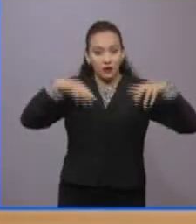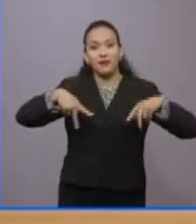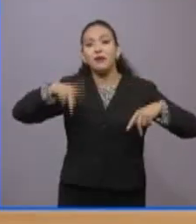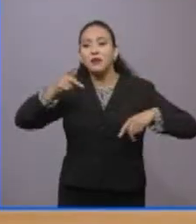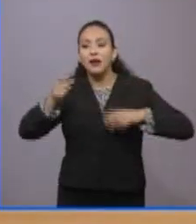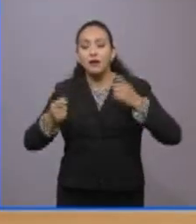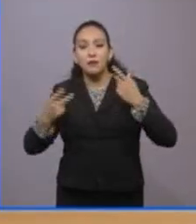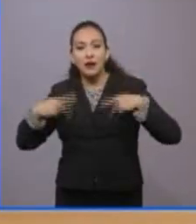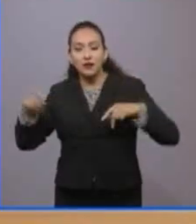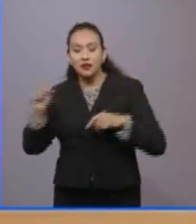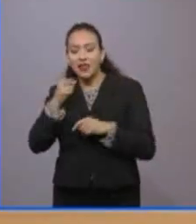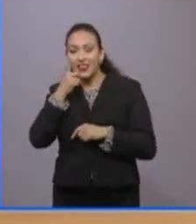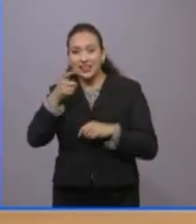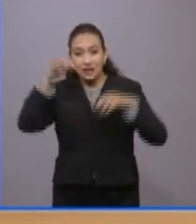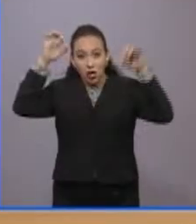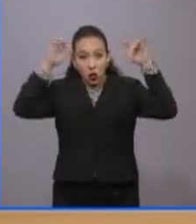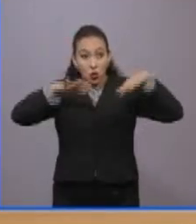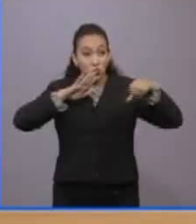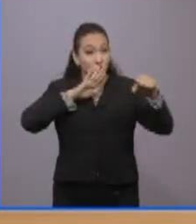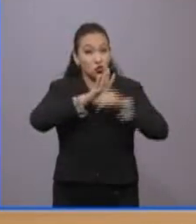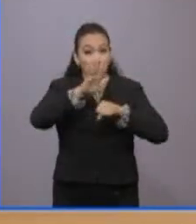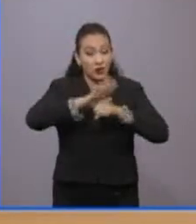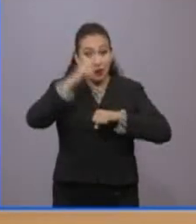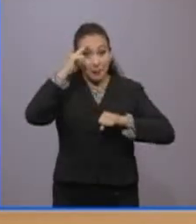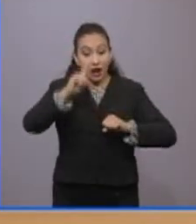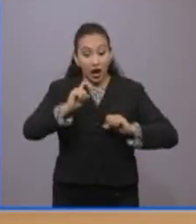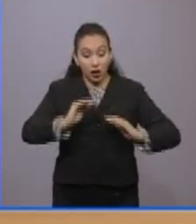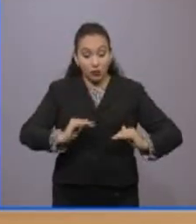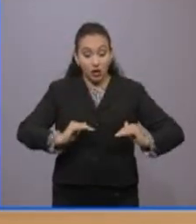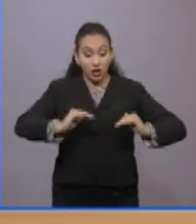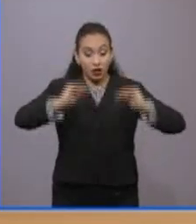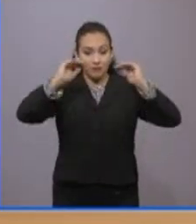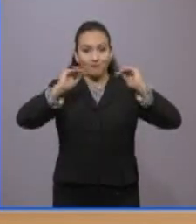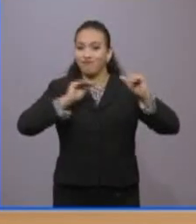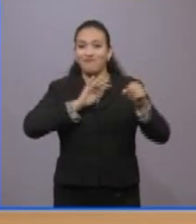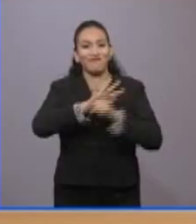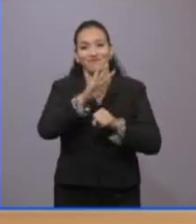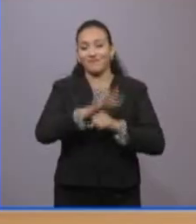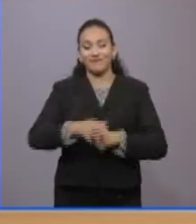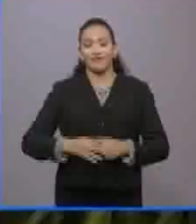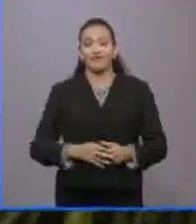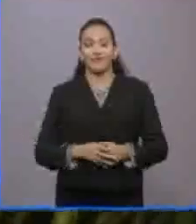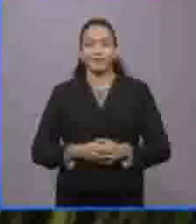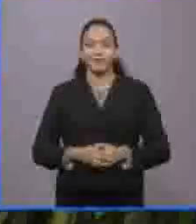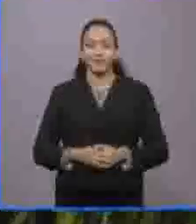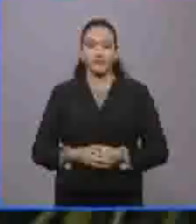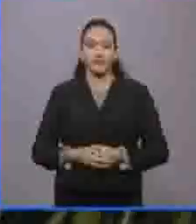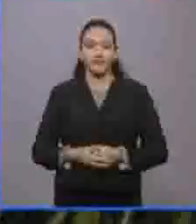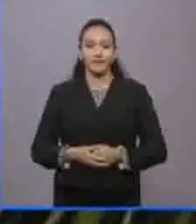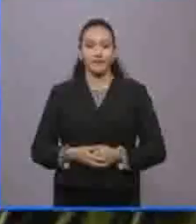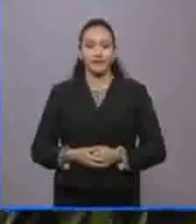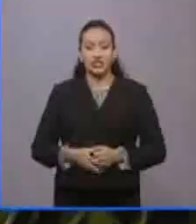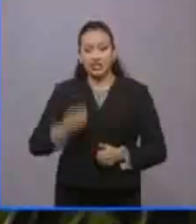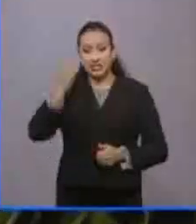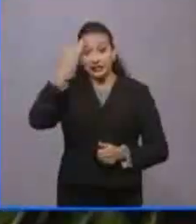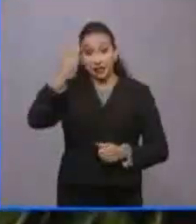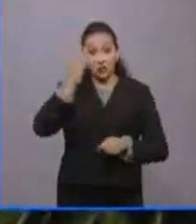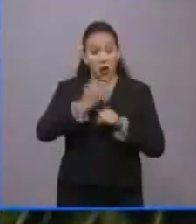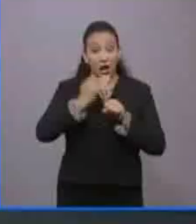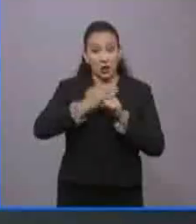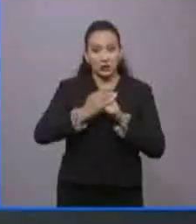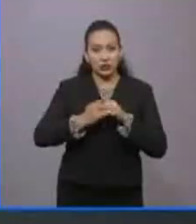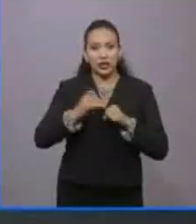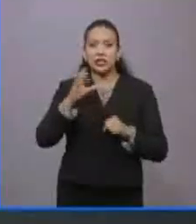pronosticaron que no serán suficientes para recuperar los niveles de las presas en el país. La temporada de estiaje en el